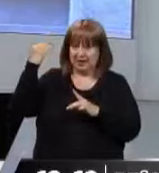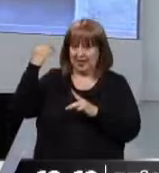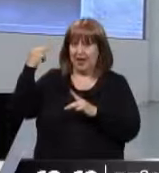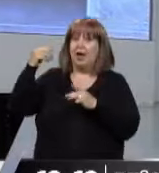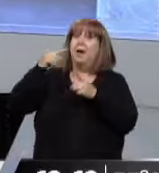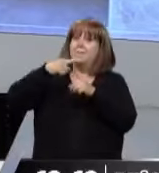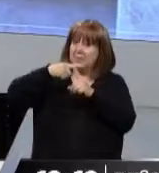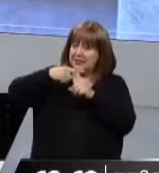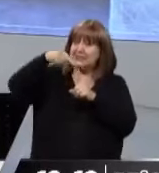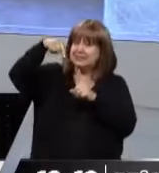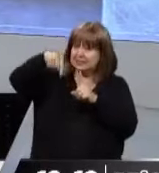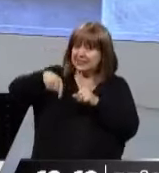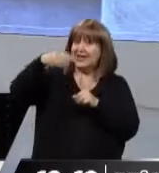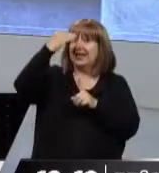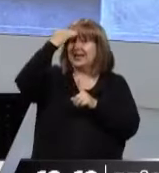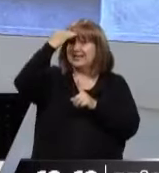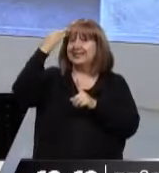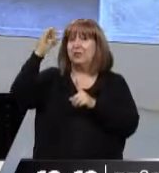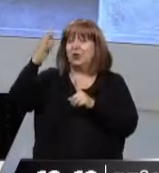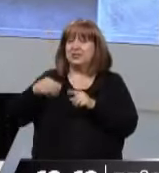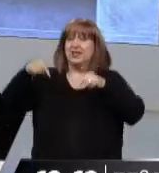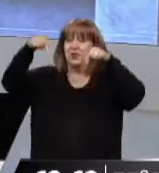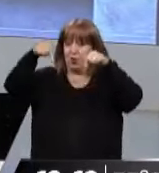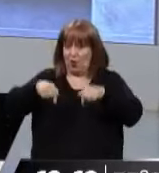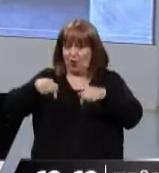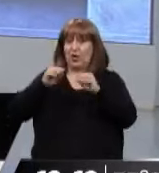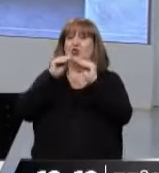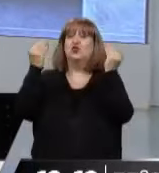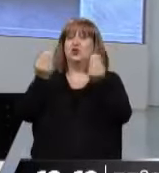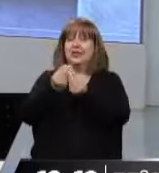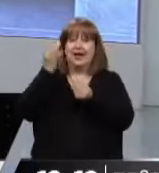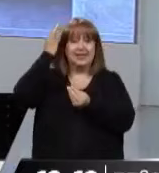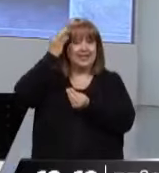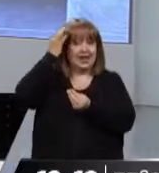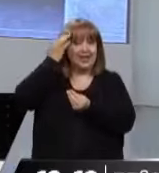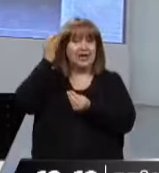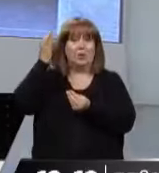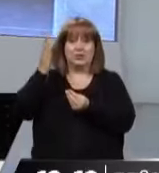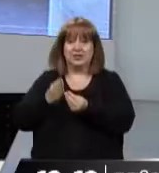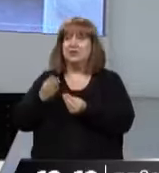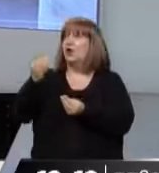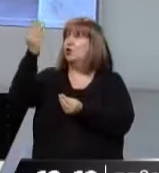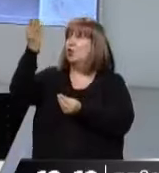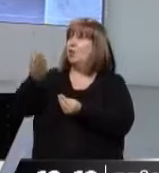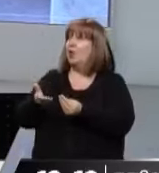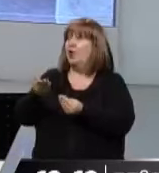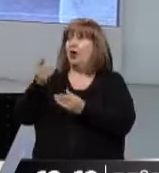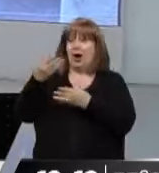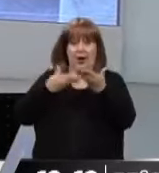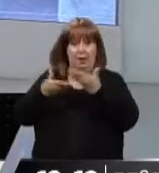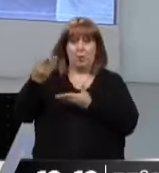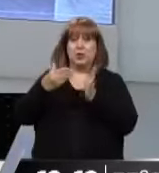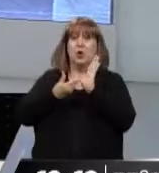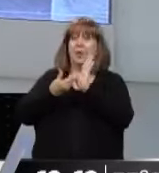este 15% que se suma en esta semana haciendo este aumento del 30% en las carnes. ¿Cómo quedan los precios? Directamente los